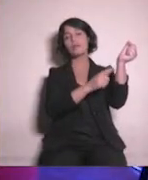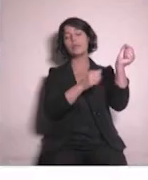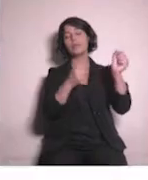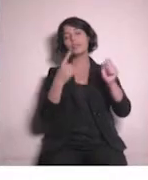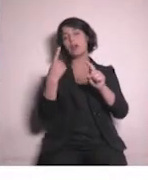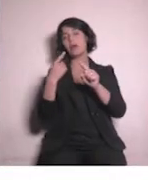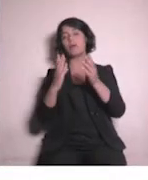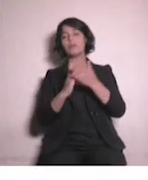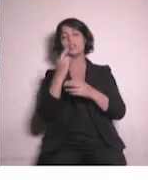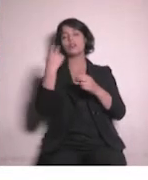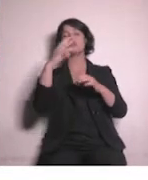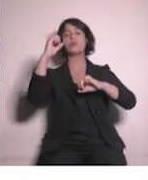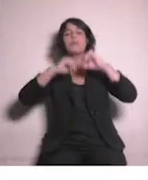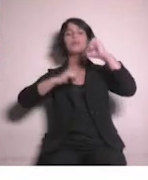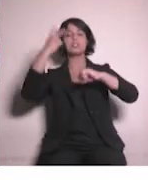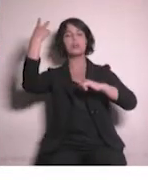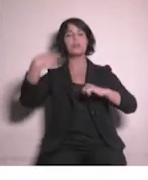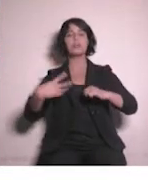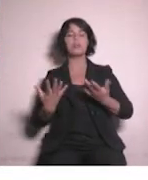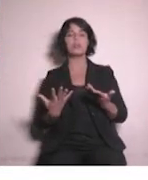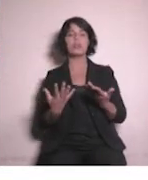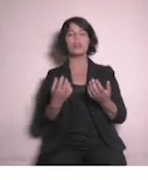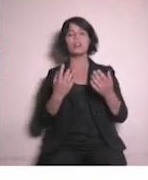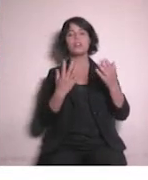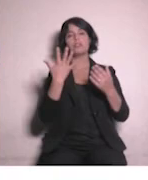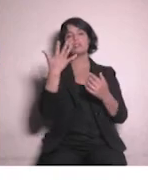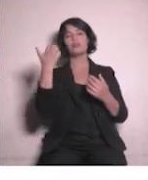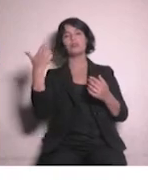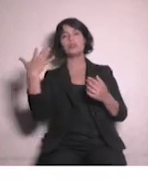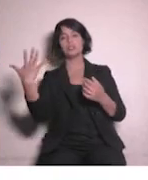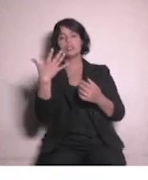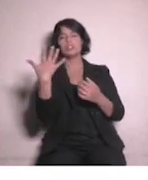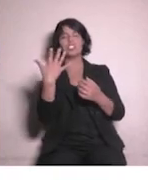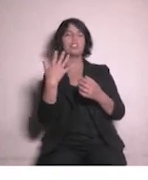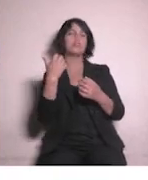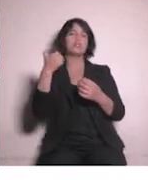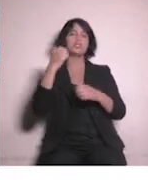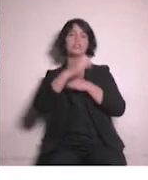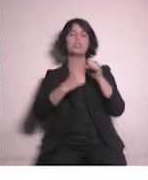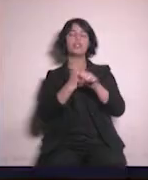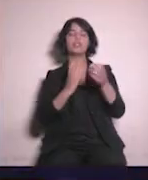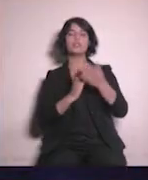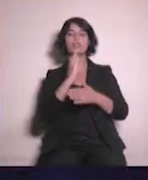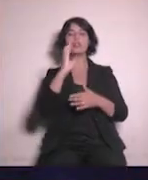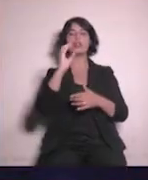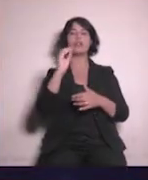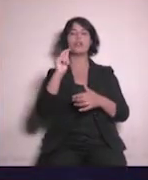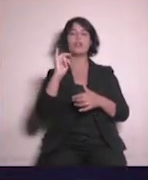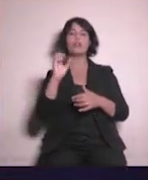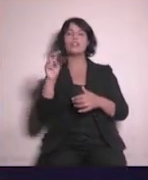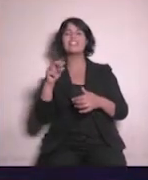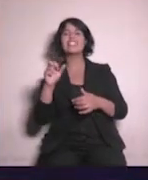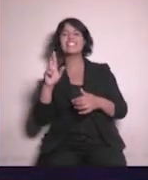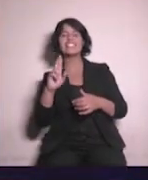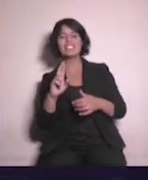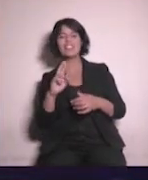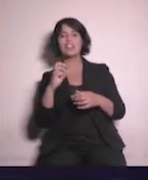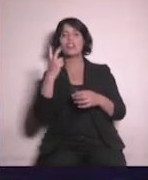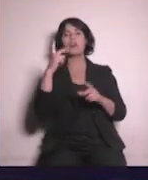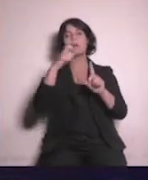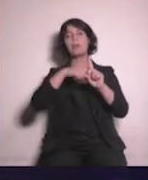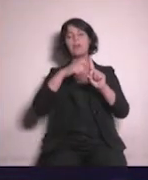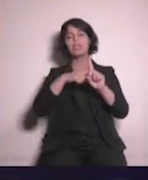y al final de la vida ellos a los 55, 60 años en promedio cotizaban